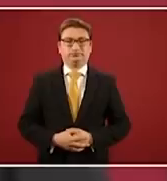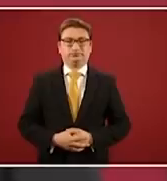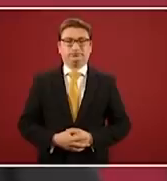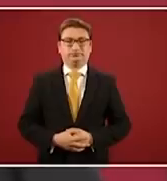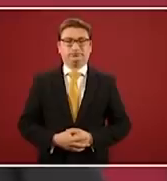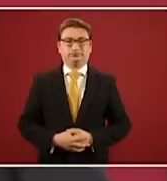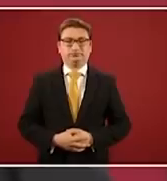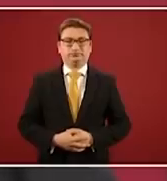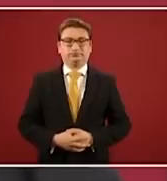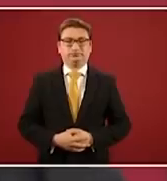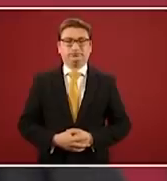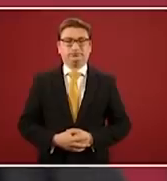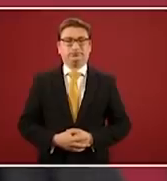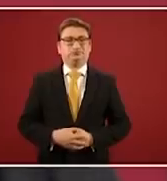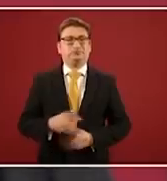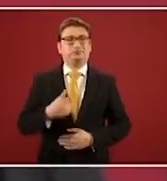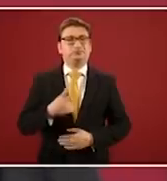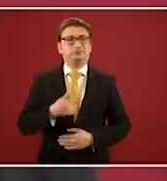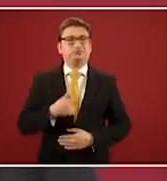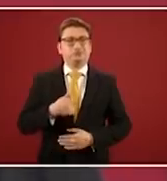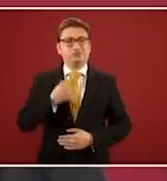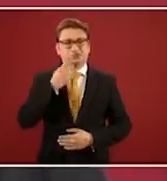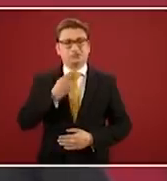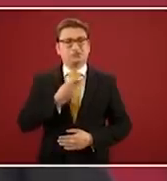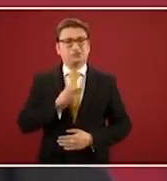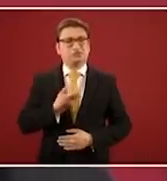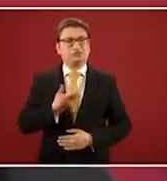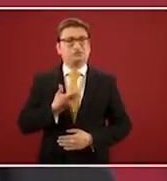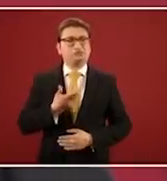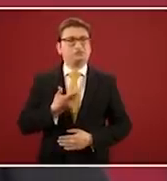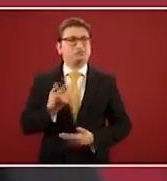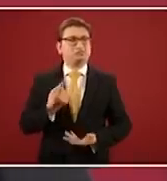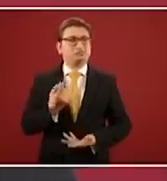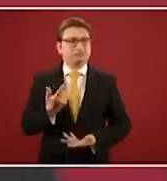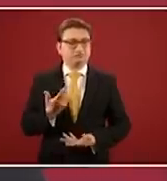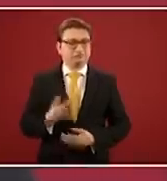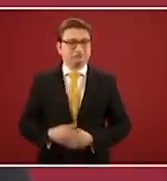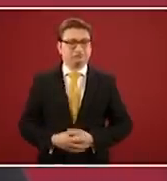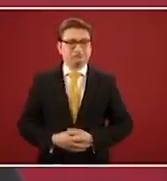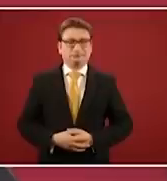les puedo decir que no hay